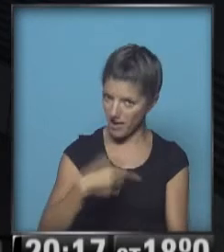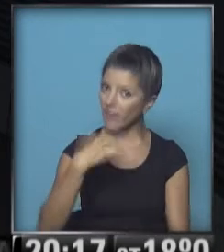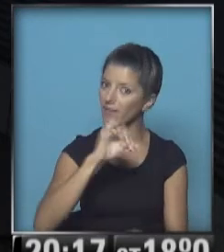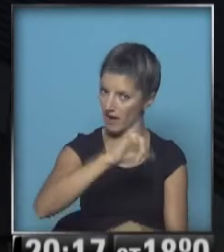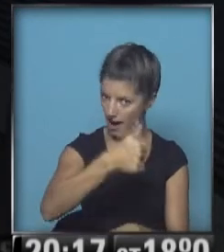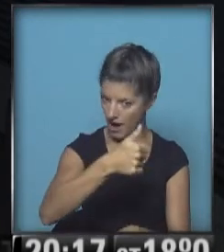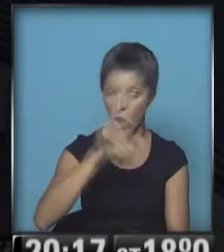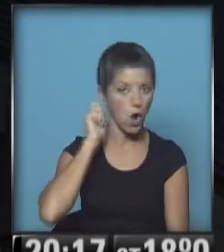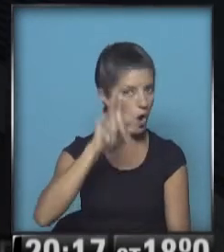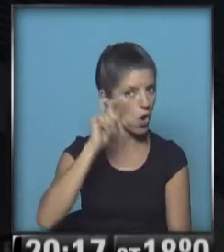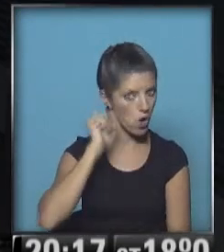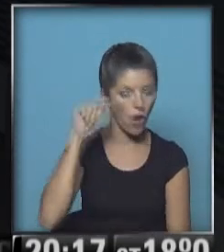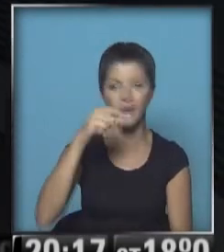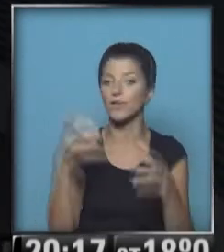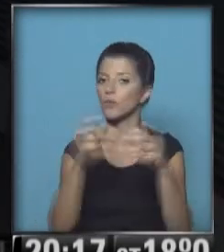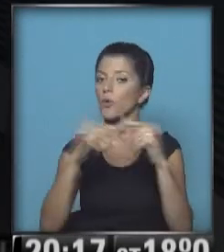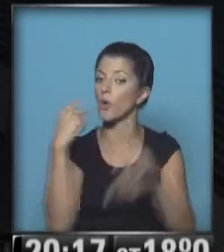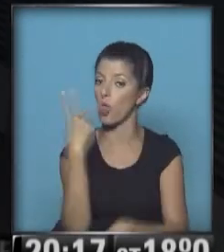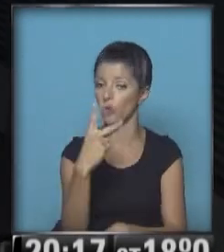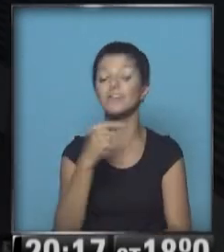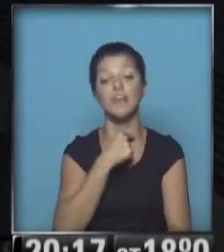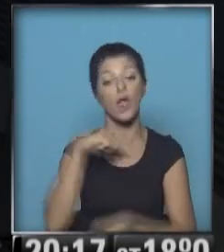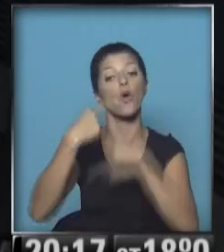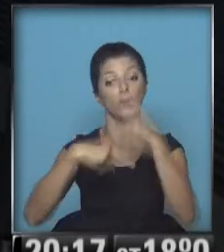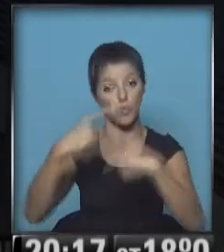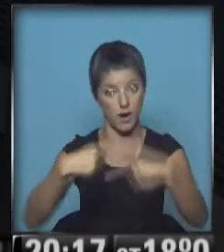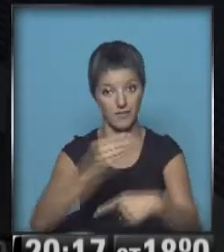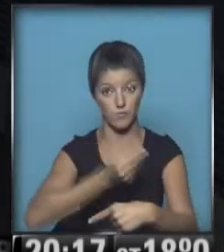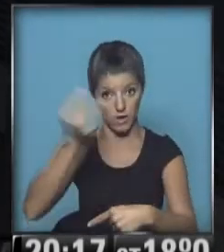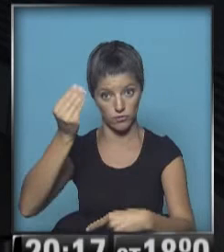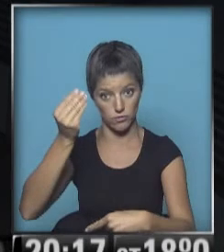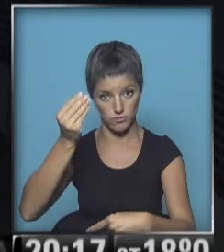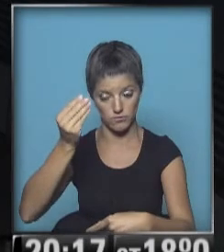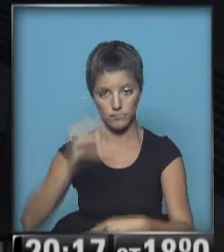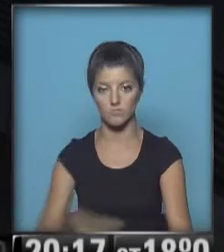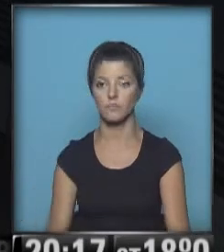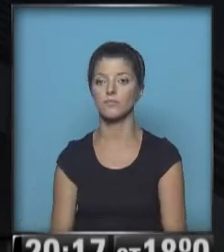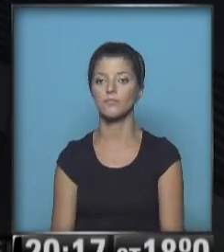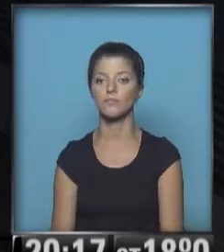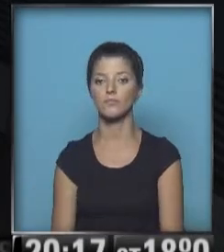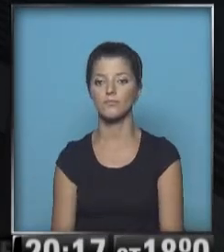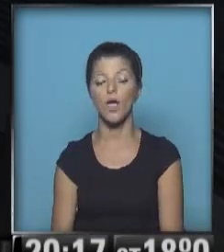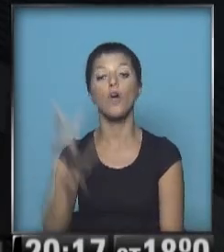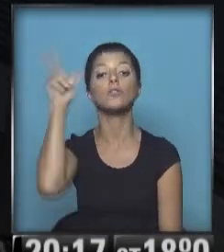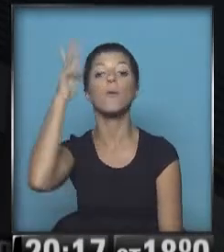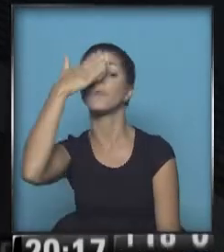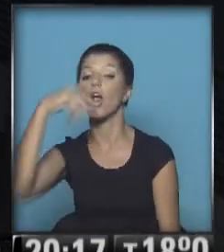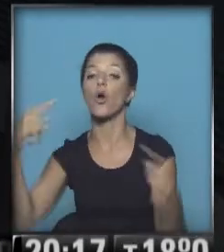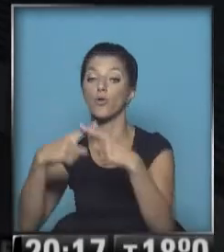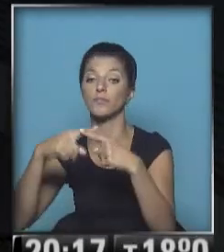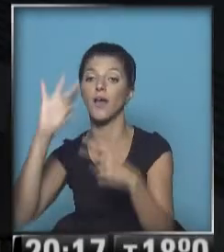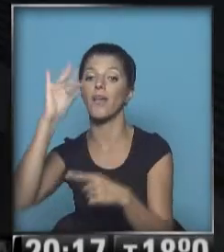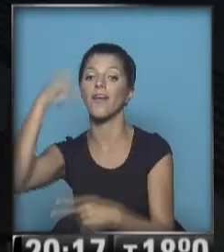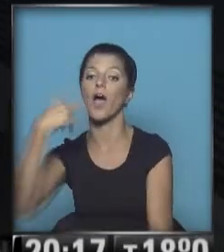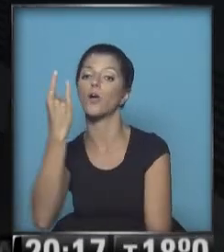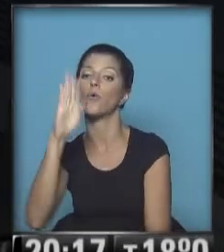golear por este grupo 2 si quiere permanecer en la Copa Libertadores, clasificando a octavos de final frente a Danubio.